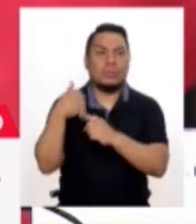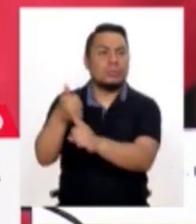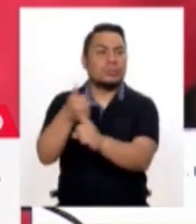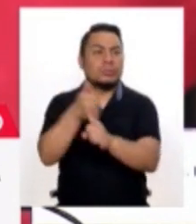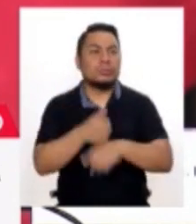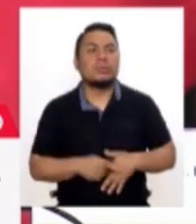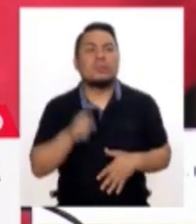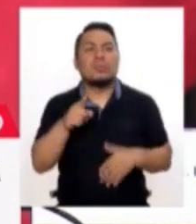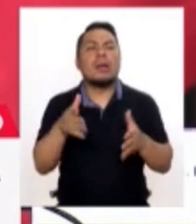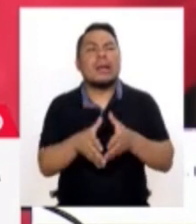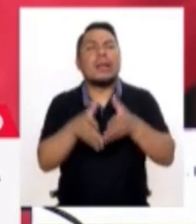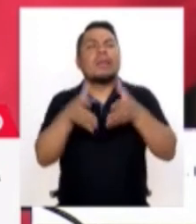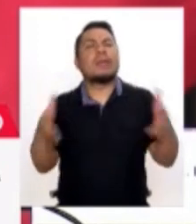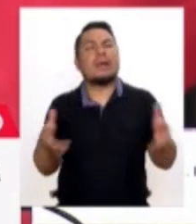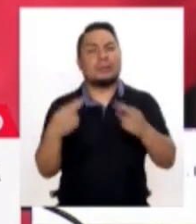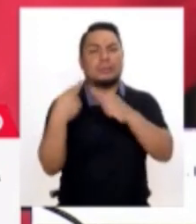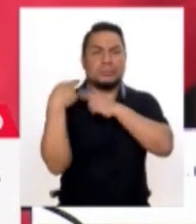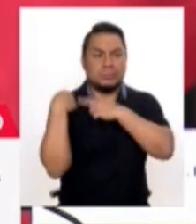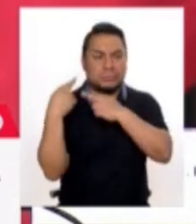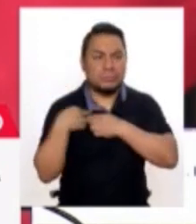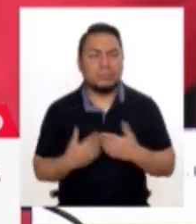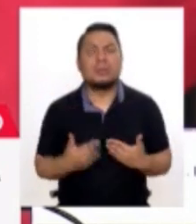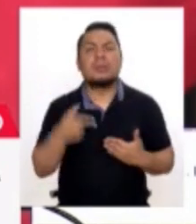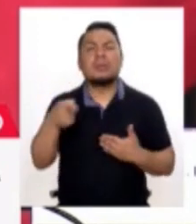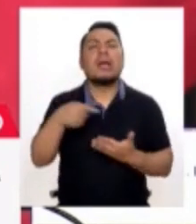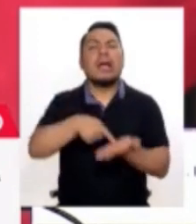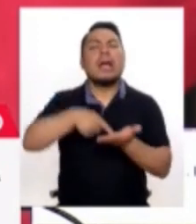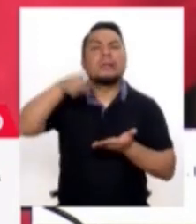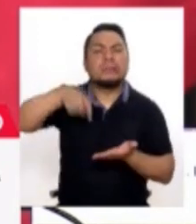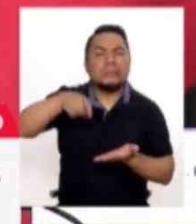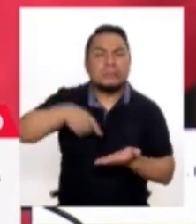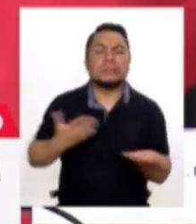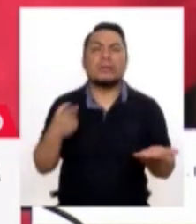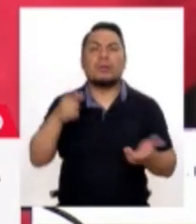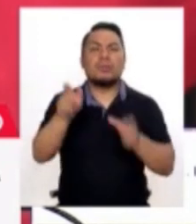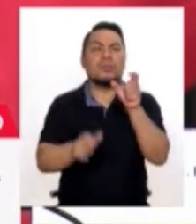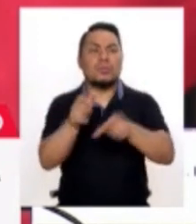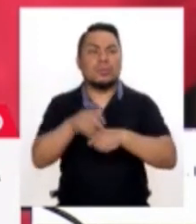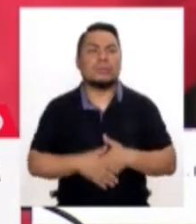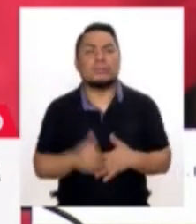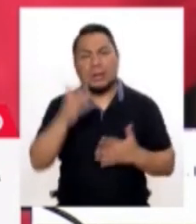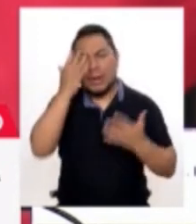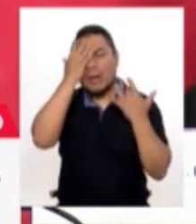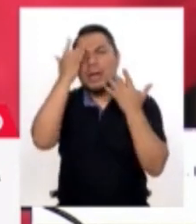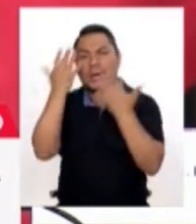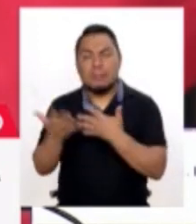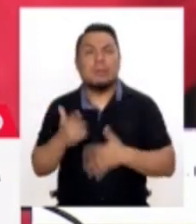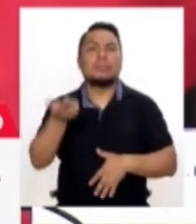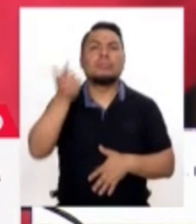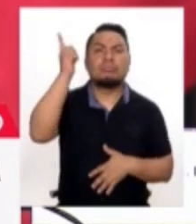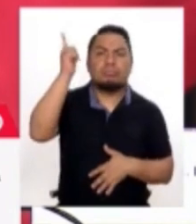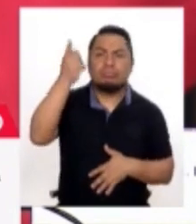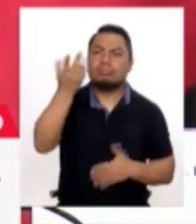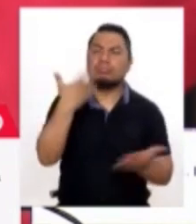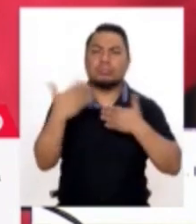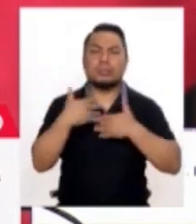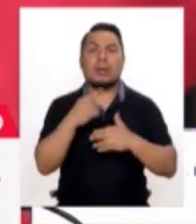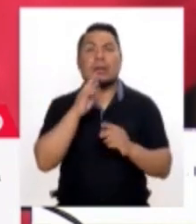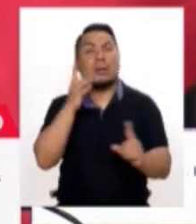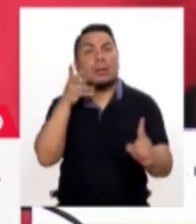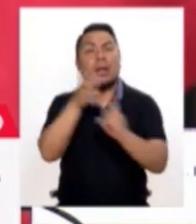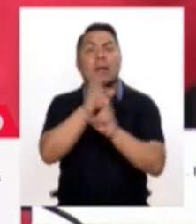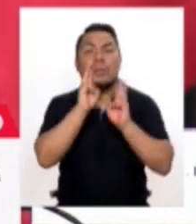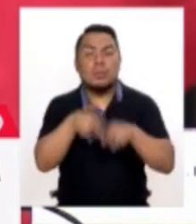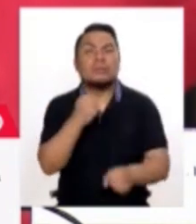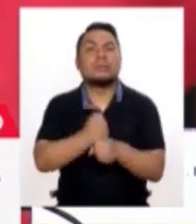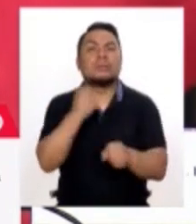que nos corresponde una enorme responsabilidad frente a la demanda de una ciudadanía que espera liderazgo, resultados